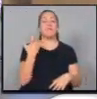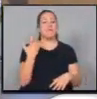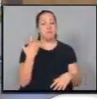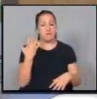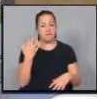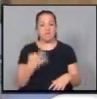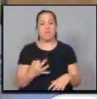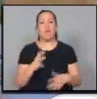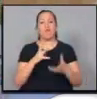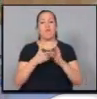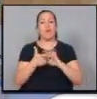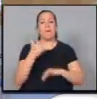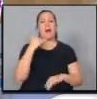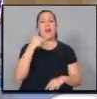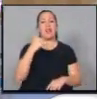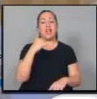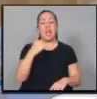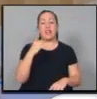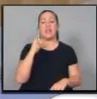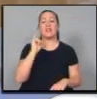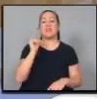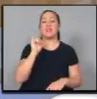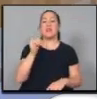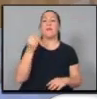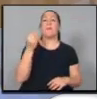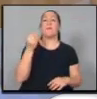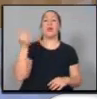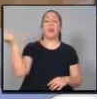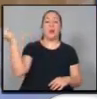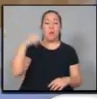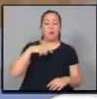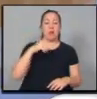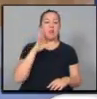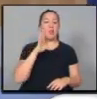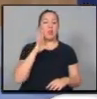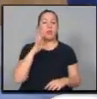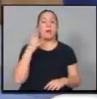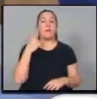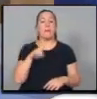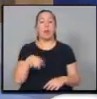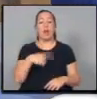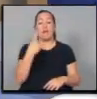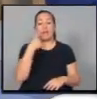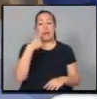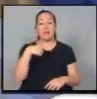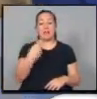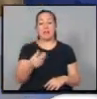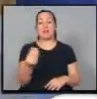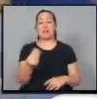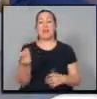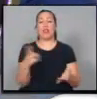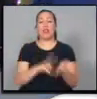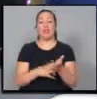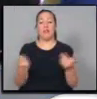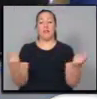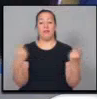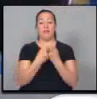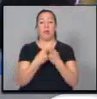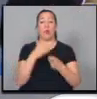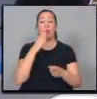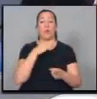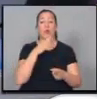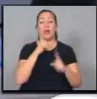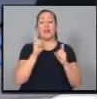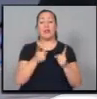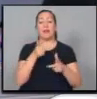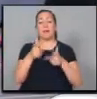saldo negativo. Sí, sí, porque viene de Estados Unidos, tampoco pude lograr, pero tiene la revancha el sábado. Obviamente. Frente a Boca. Y por supuesto que además